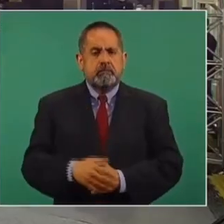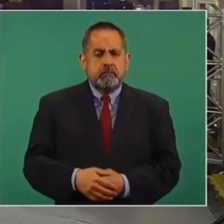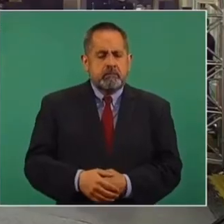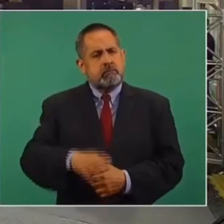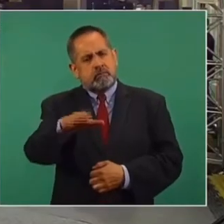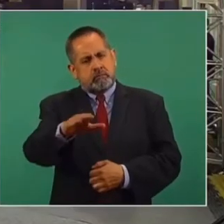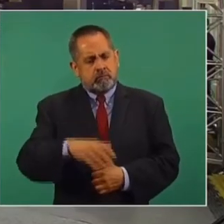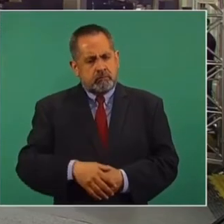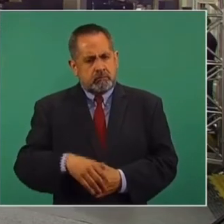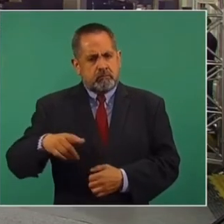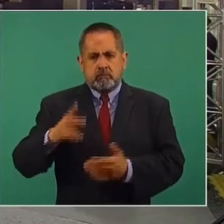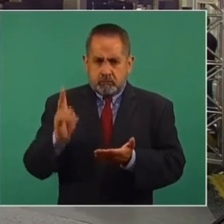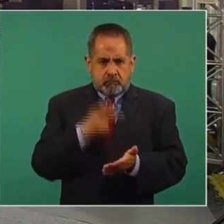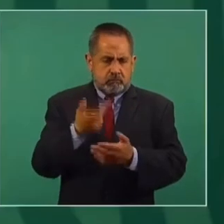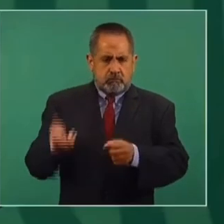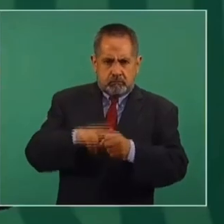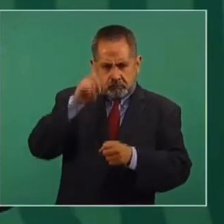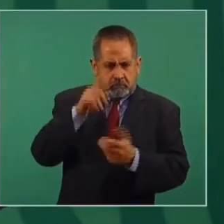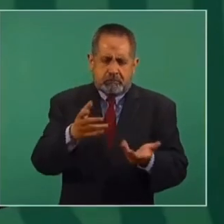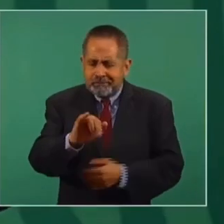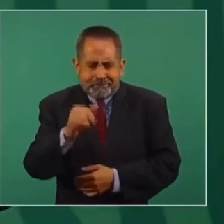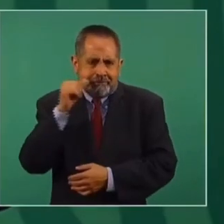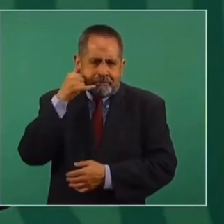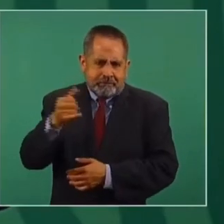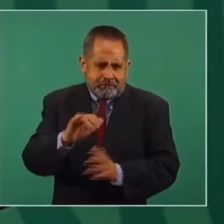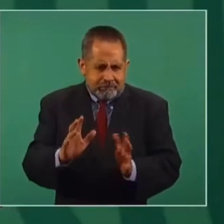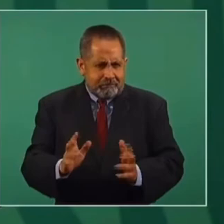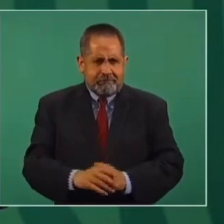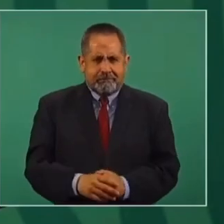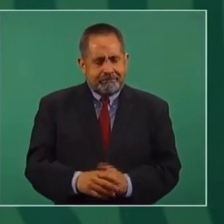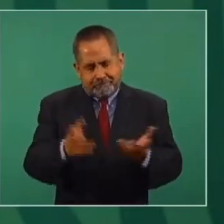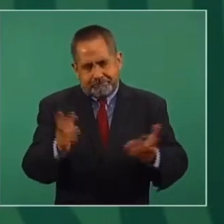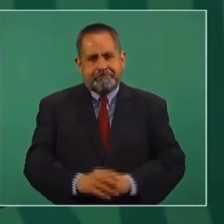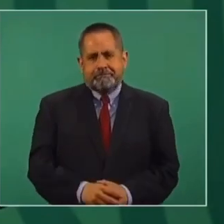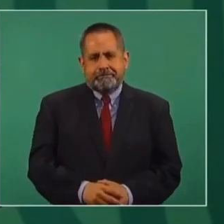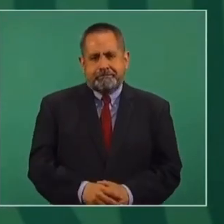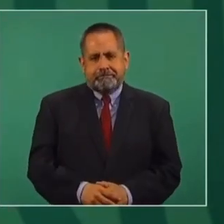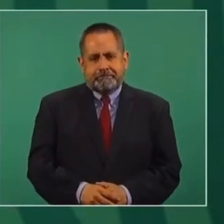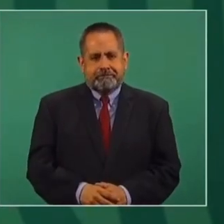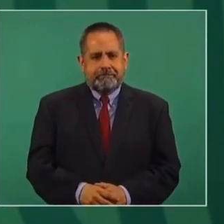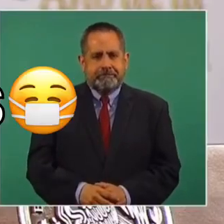días. ¿Desmintiría entonces usted que lo volvieron a hospitalizar? Sí, pues hablé ayer con él. Perfecto. Es que